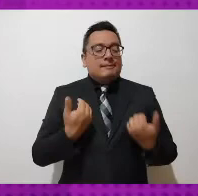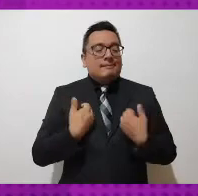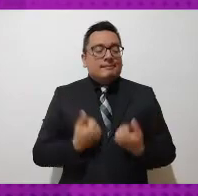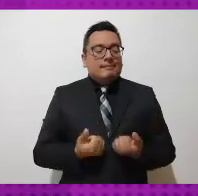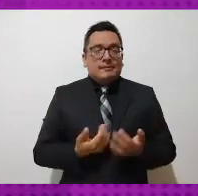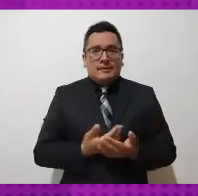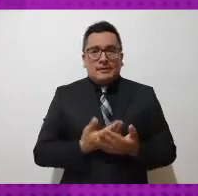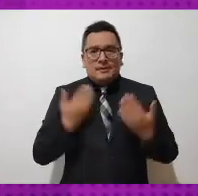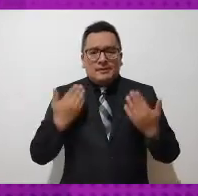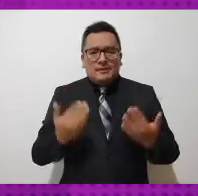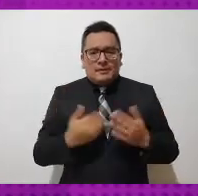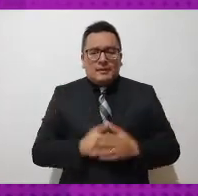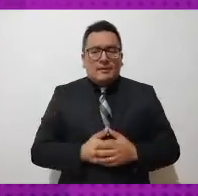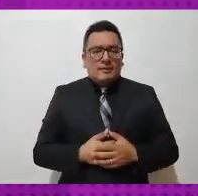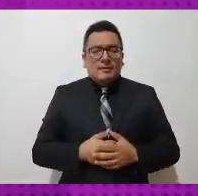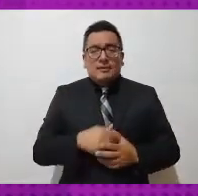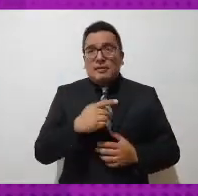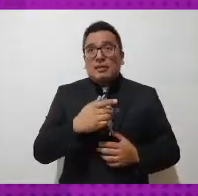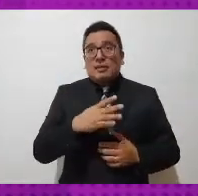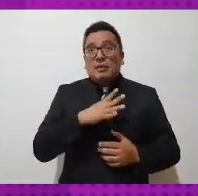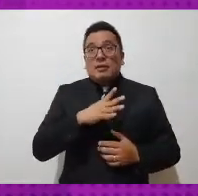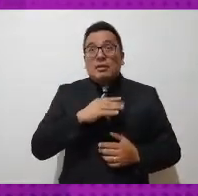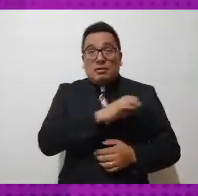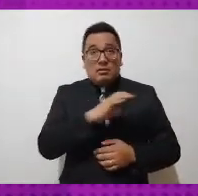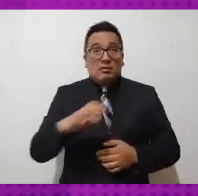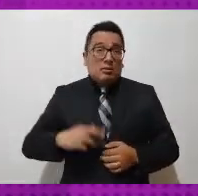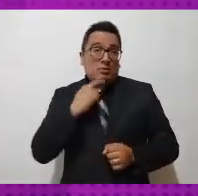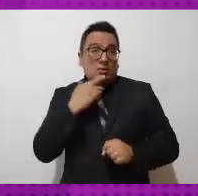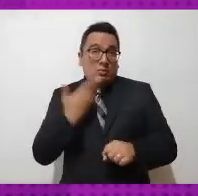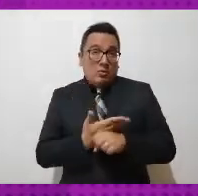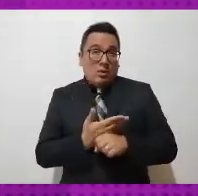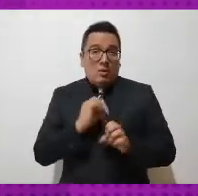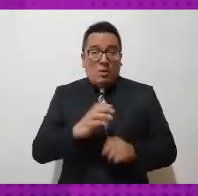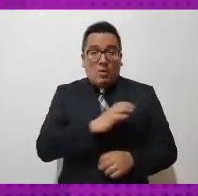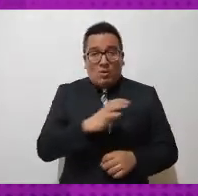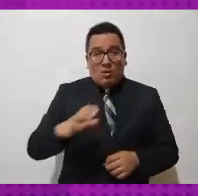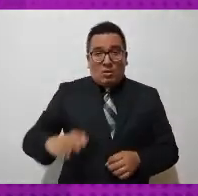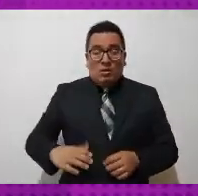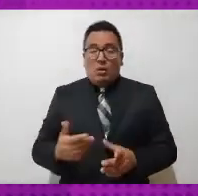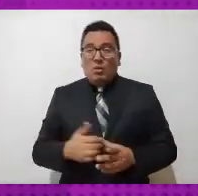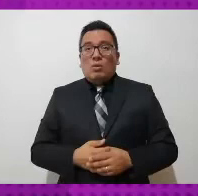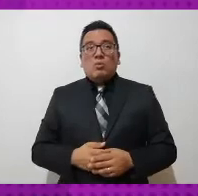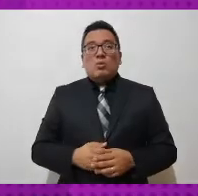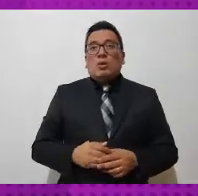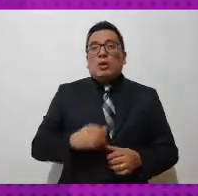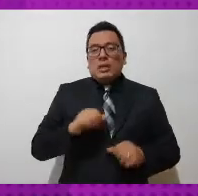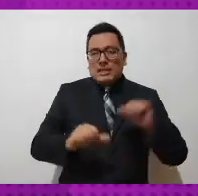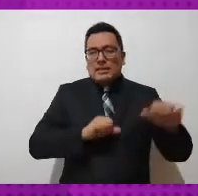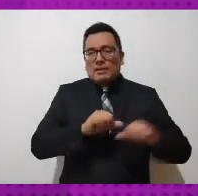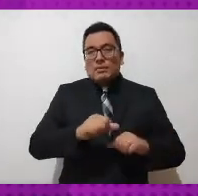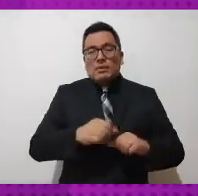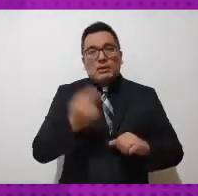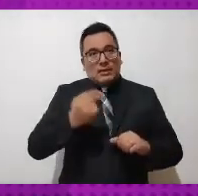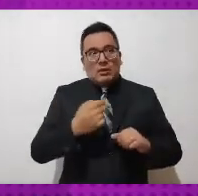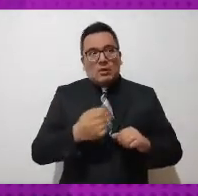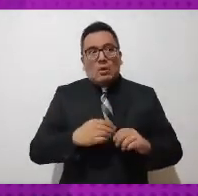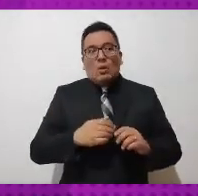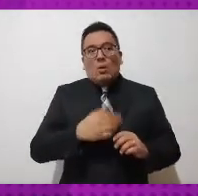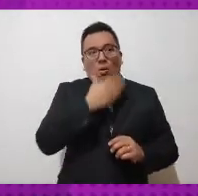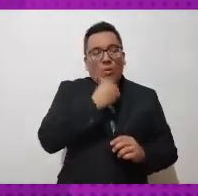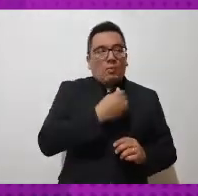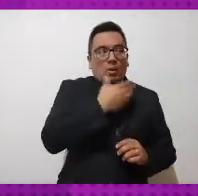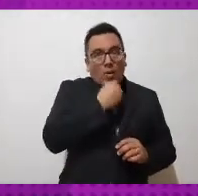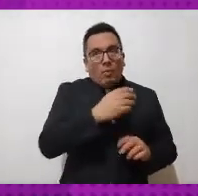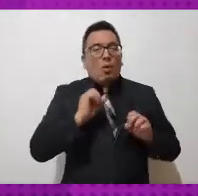tanto propietarios, candidatos propietarios y suplentes fueran del mismo género. Pero esto empezó con mujeres